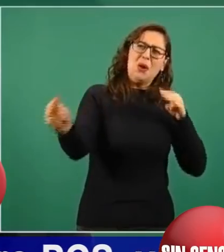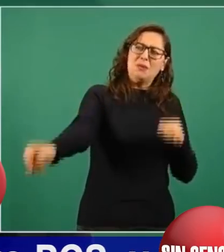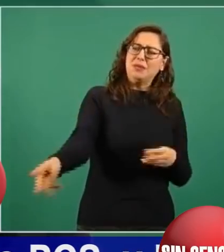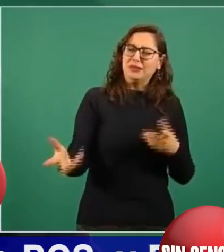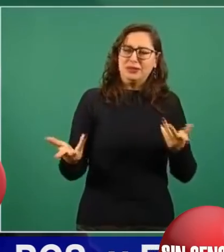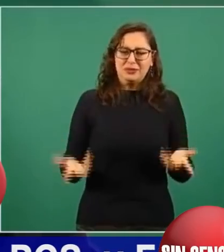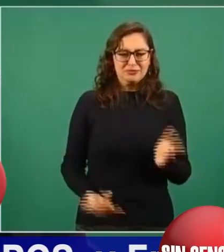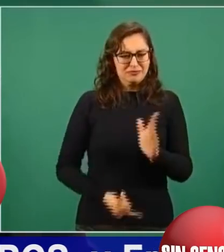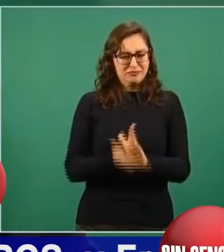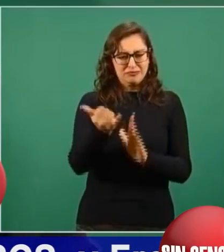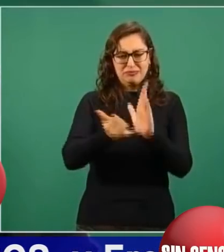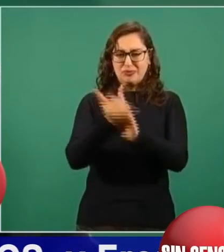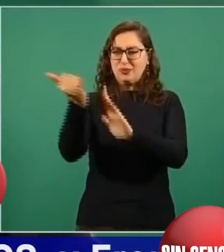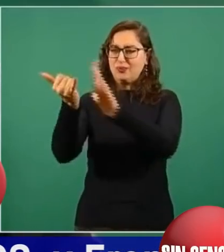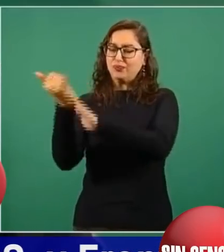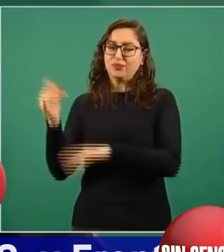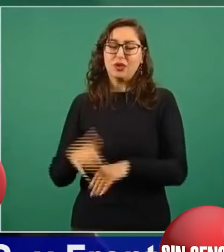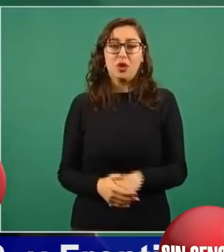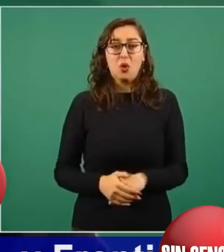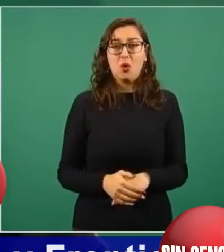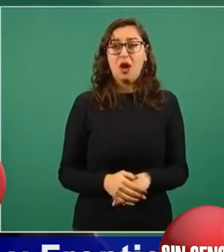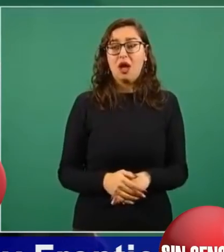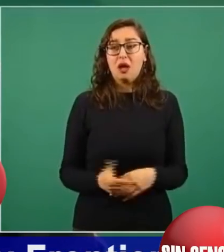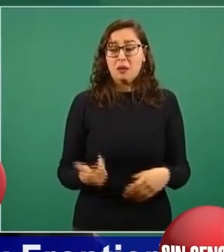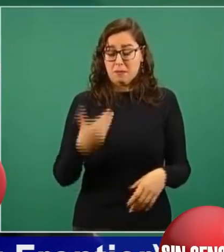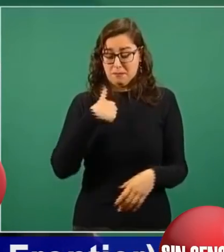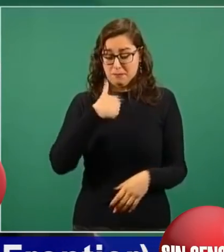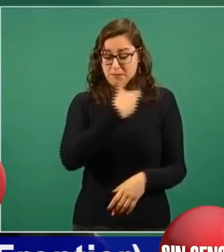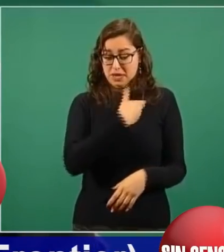Aspiro a dejar